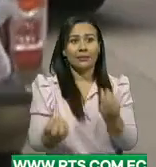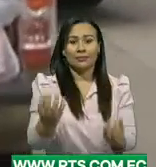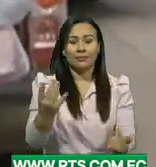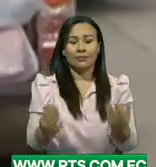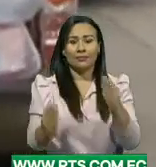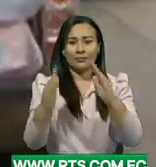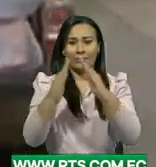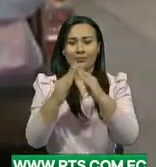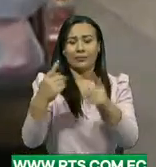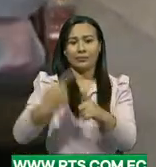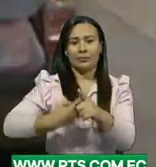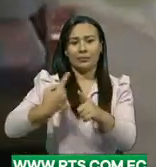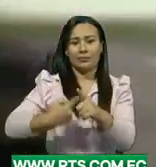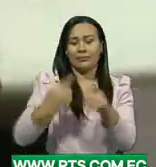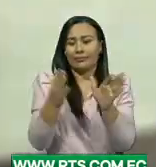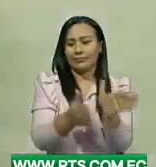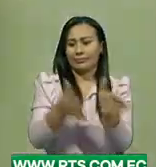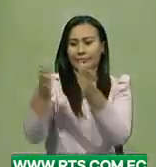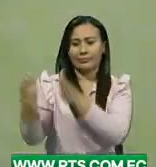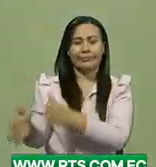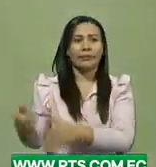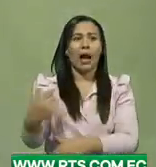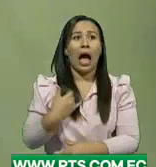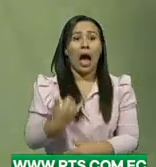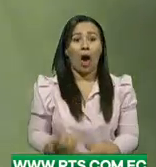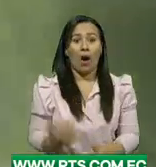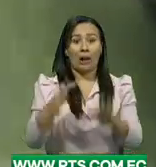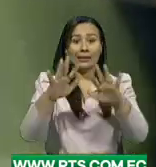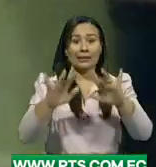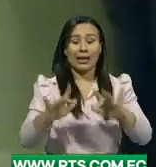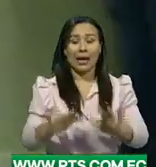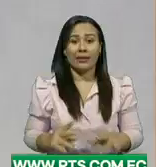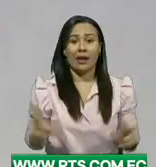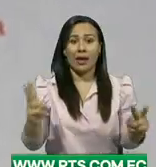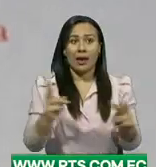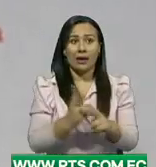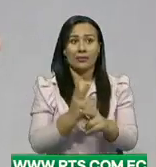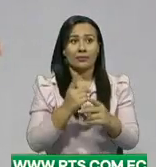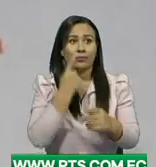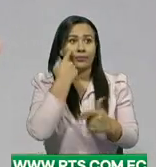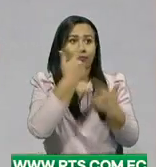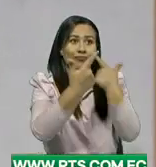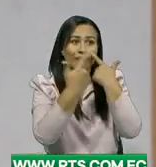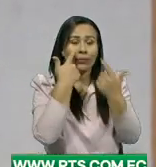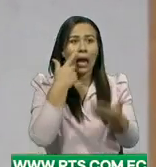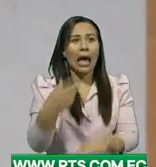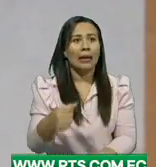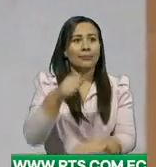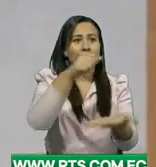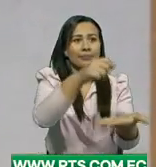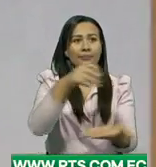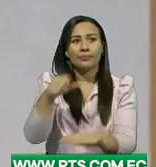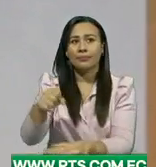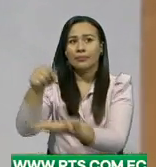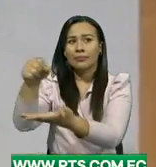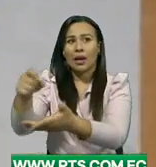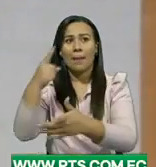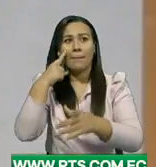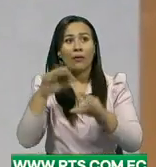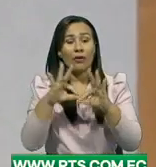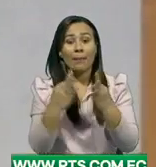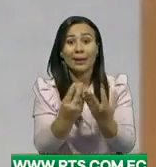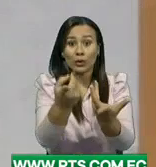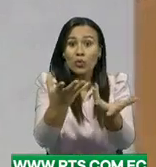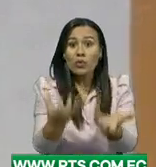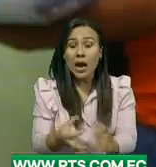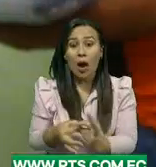una casa rentera. La Secretaría de Riesgos llegó con colchones y ropa para las familias afectadas. Si usted desea